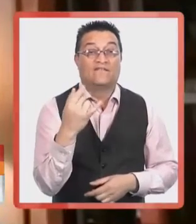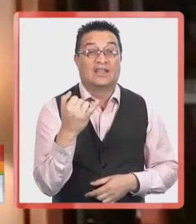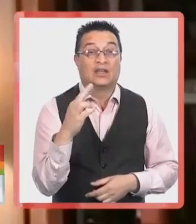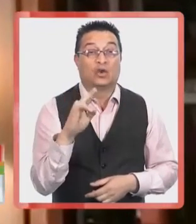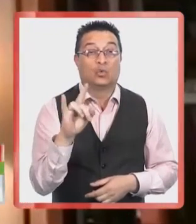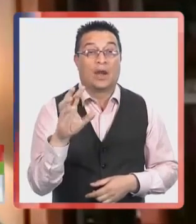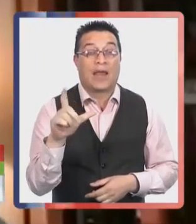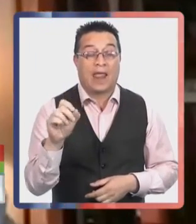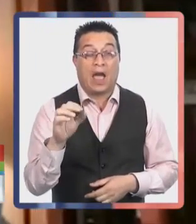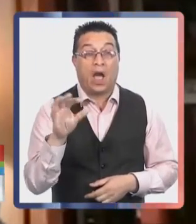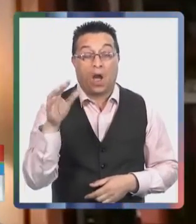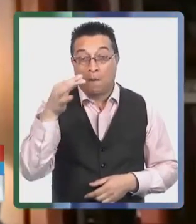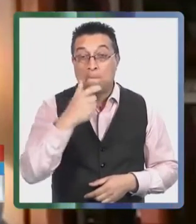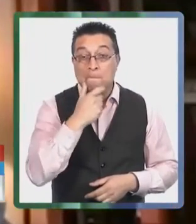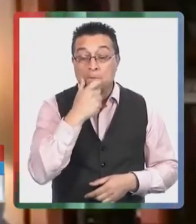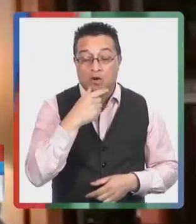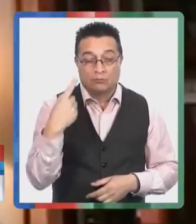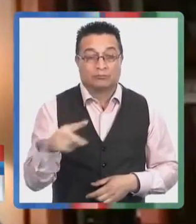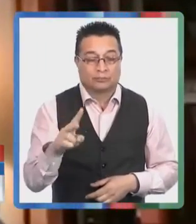del mono es producida por un